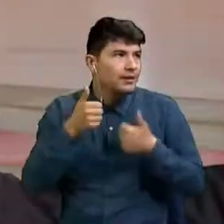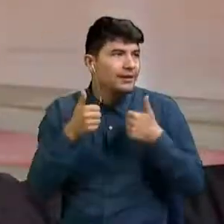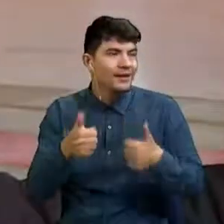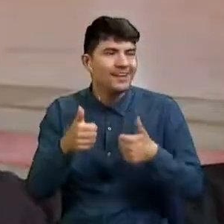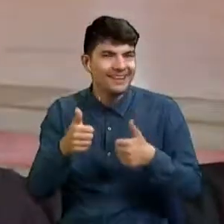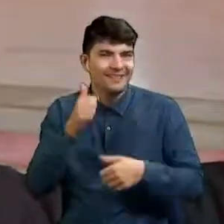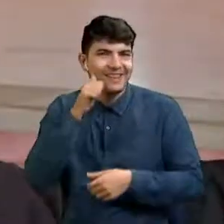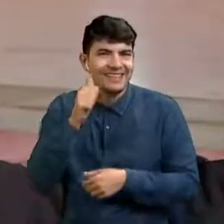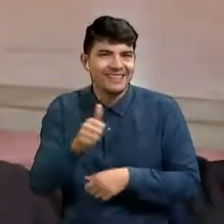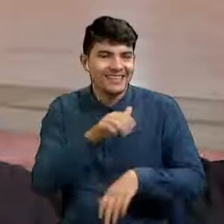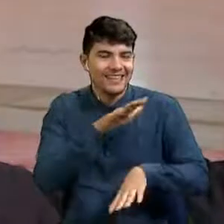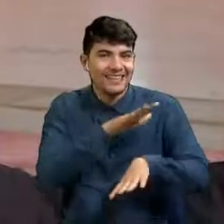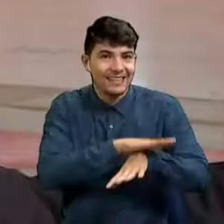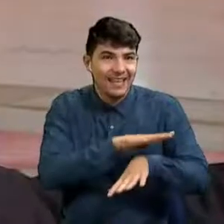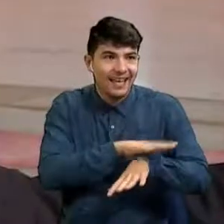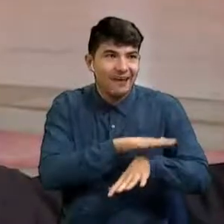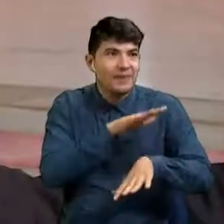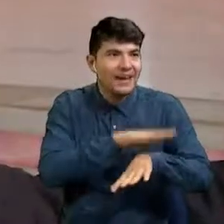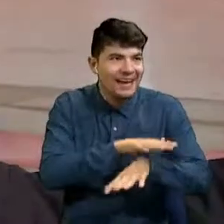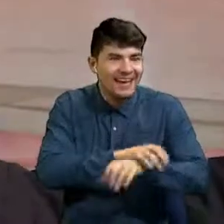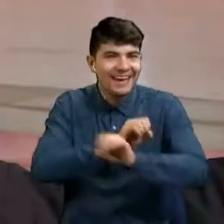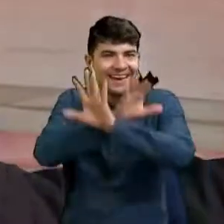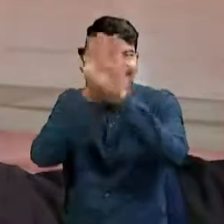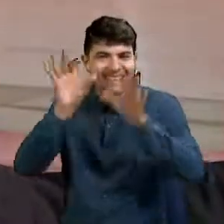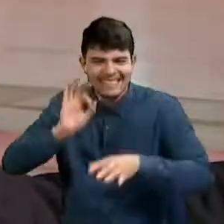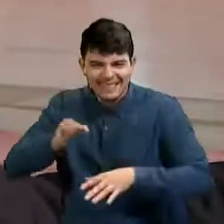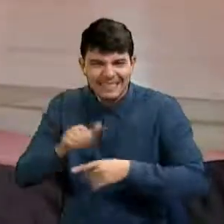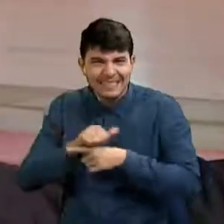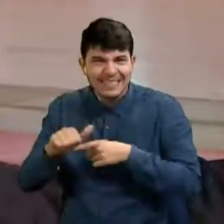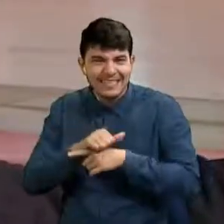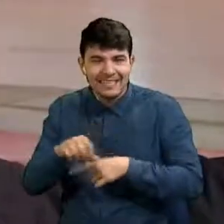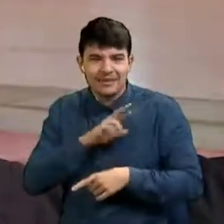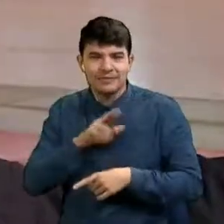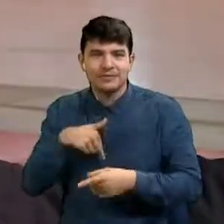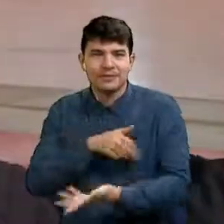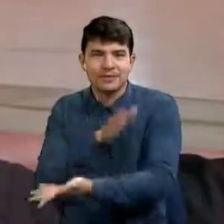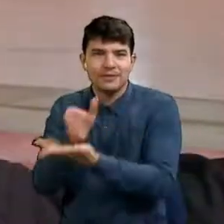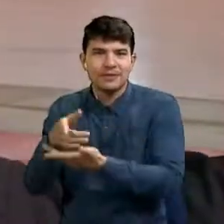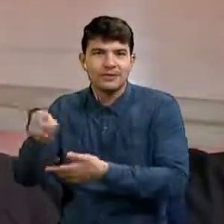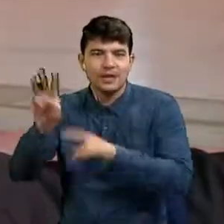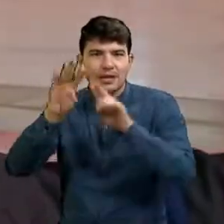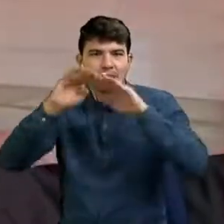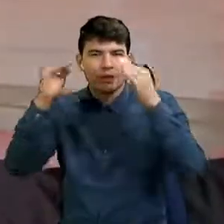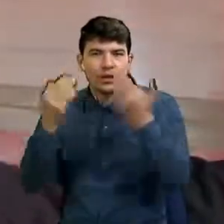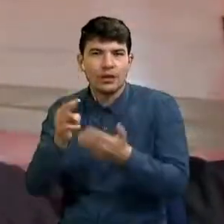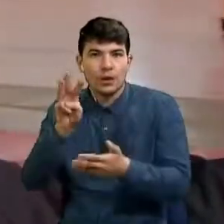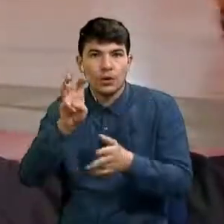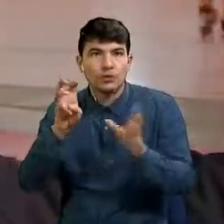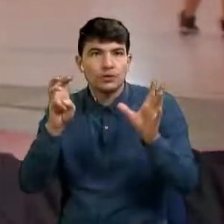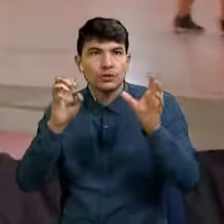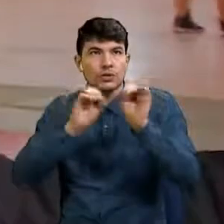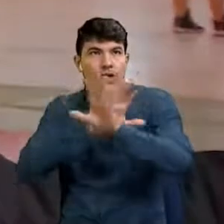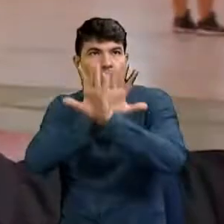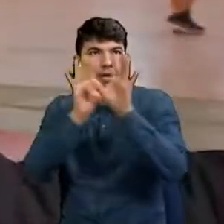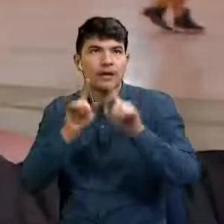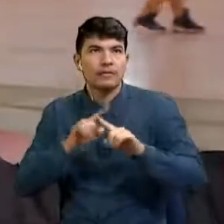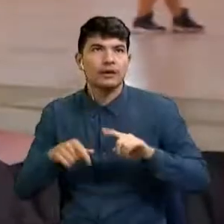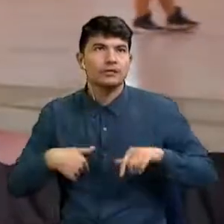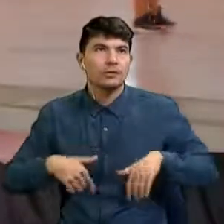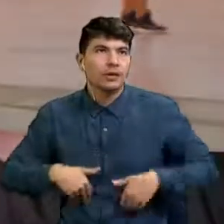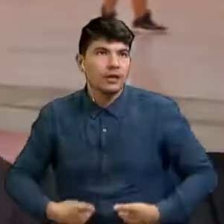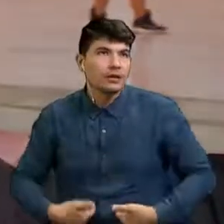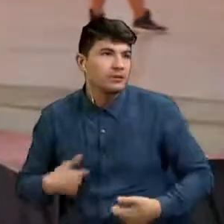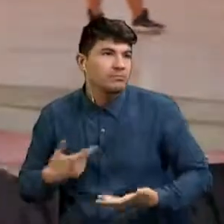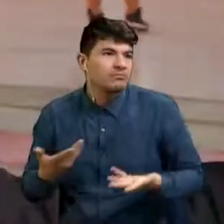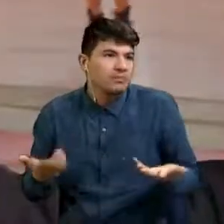entrenar mañana y tarde y siempre llegar al colegio a las 8 de la mañana y muy cansado en el colegio y pues que me tocaba más